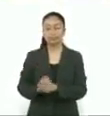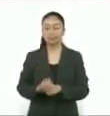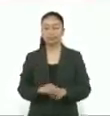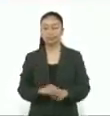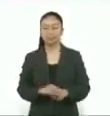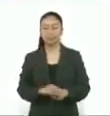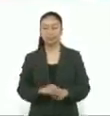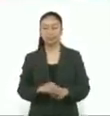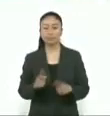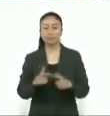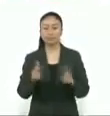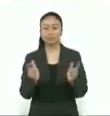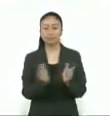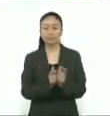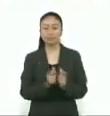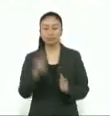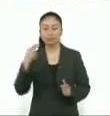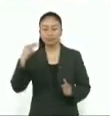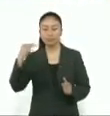náhuatl.